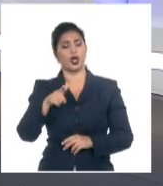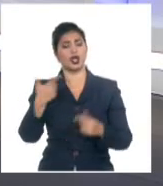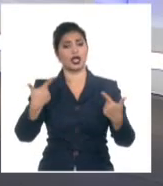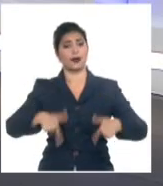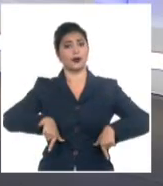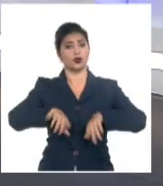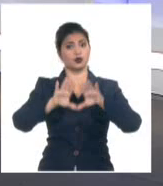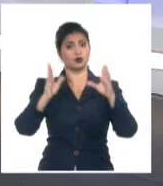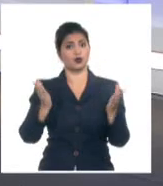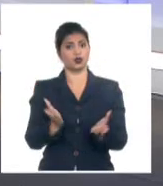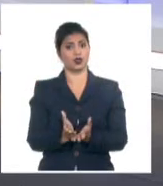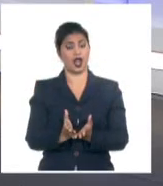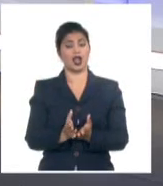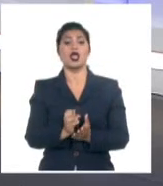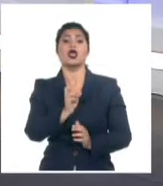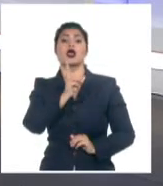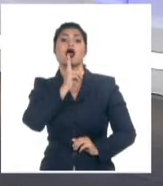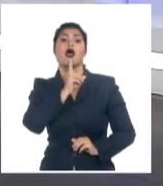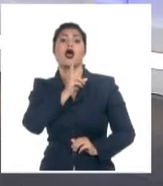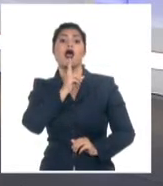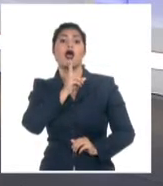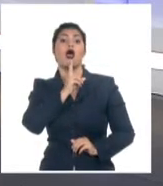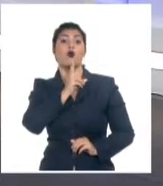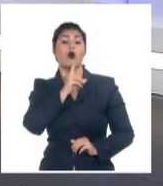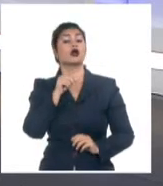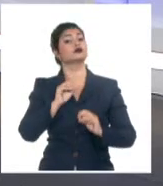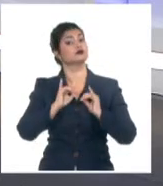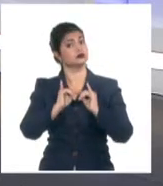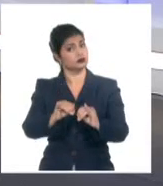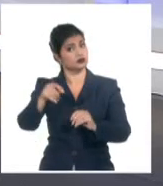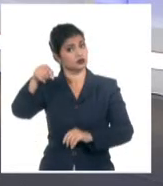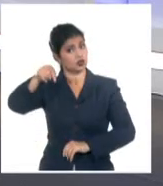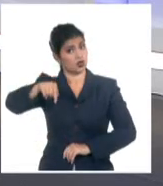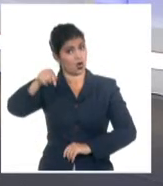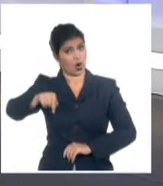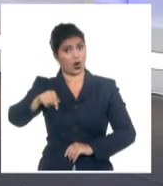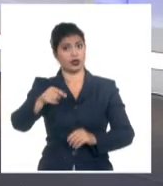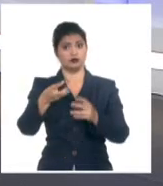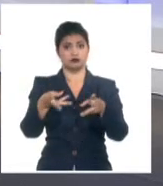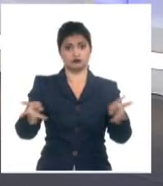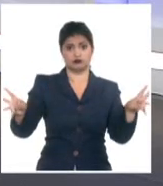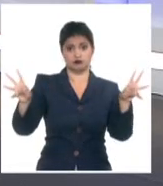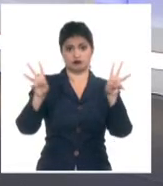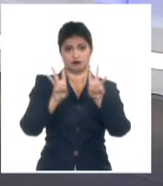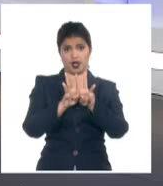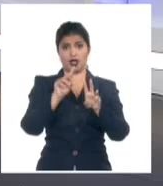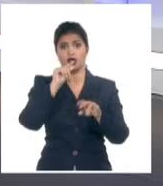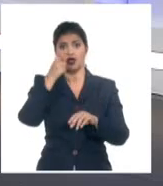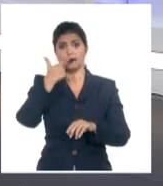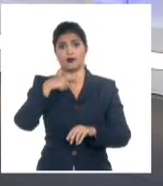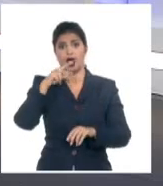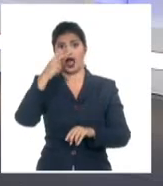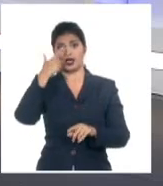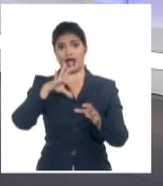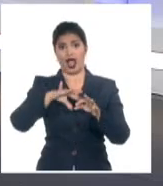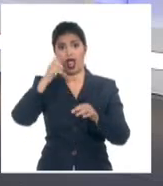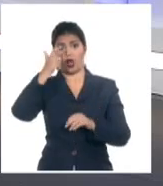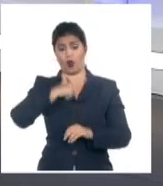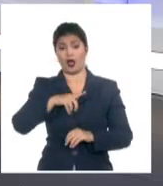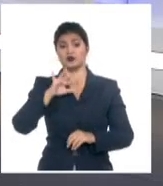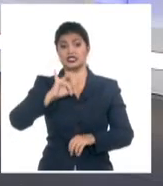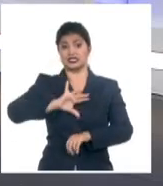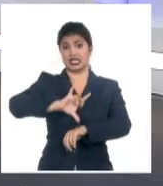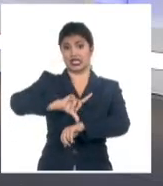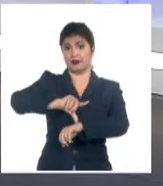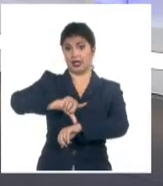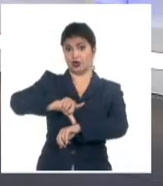dominio del balón en el agua, volvió a hacer noticia. Hoy, en el complejo de piscinas Baraguá, mantuvo la pelota en equilibrio durante 7 minutos y 2